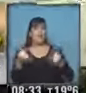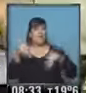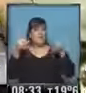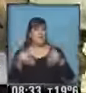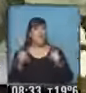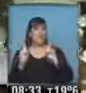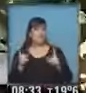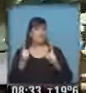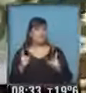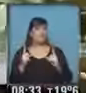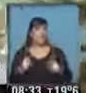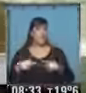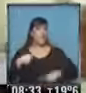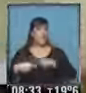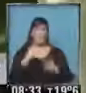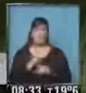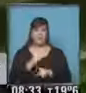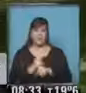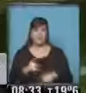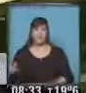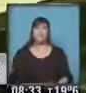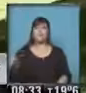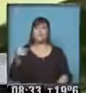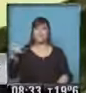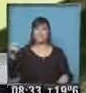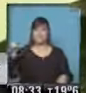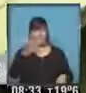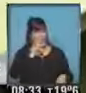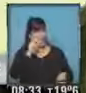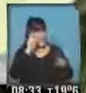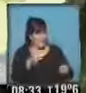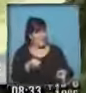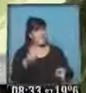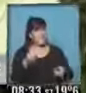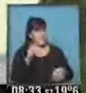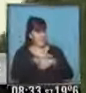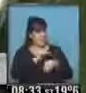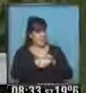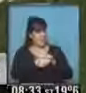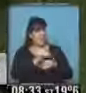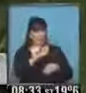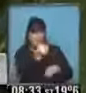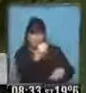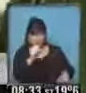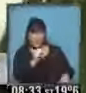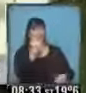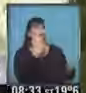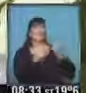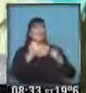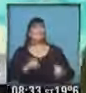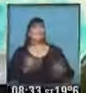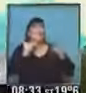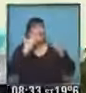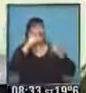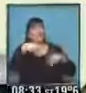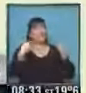siendo la misma de siempre. Rosario, vos también te ocupás de decorar estos huevos. Contanos cómo se inspiran para hacer la